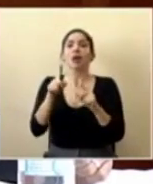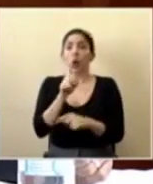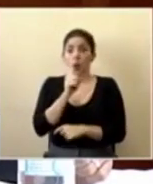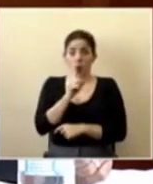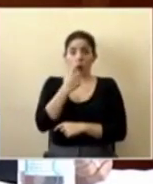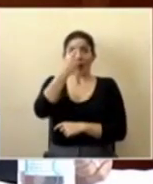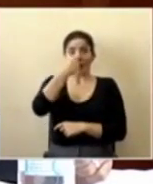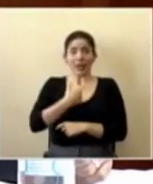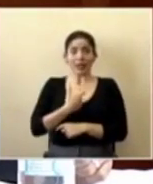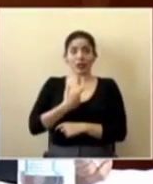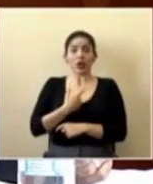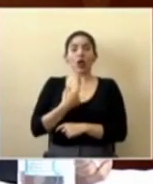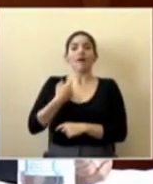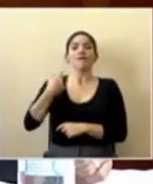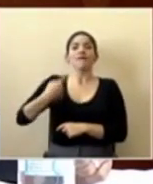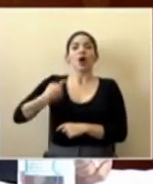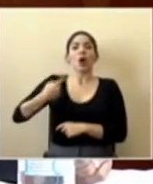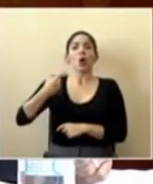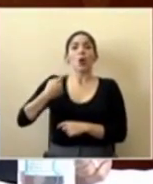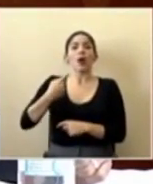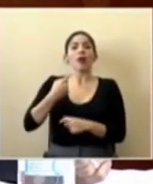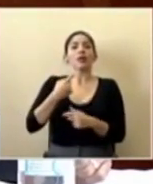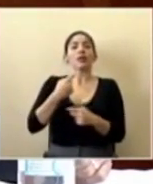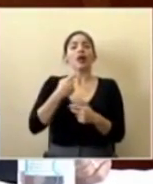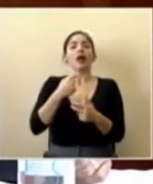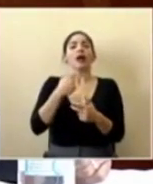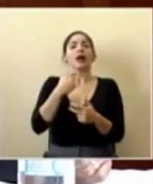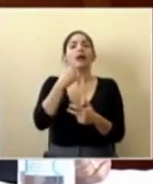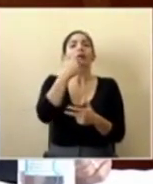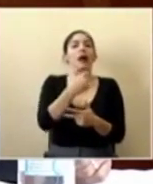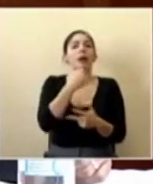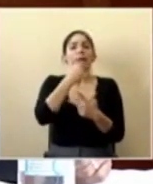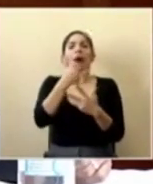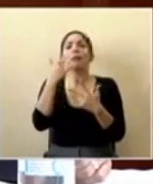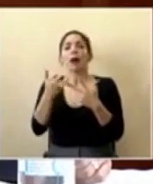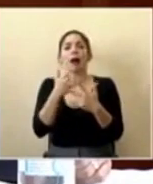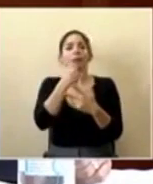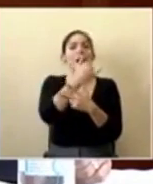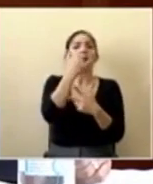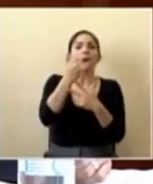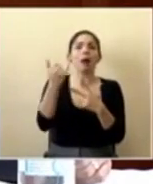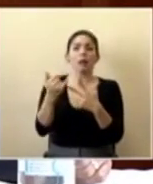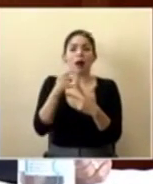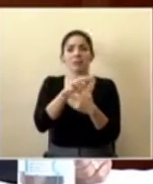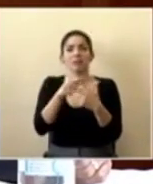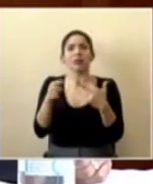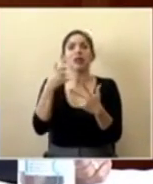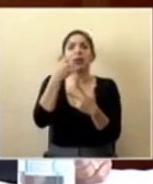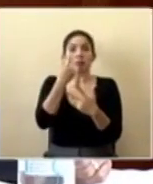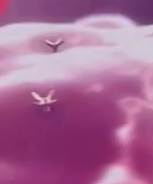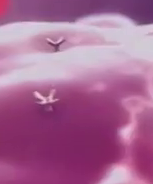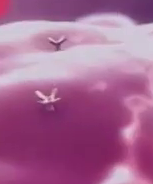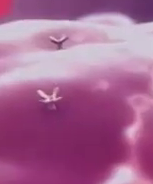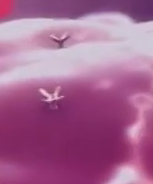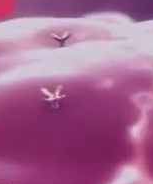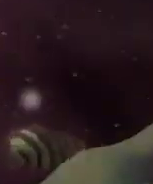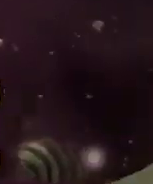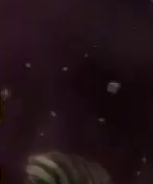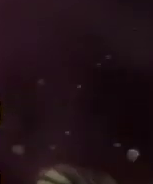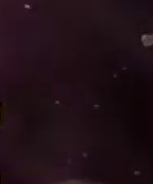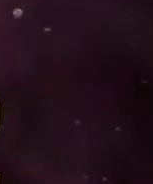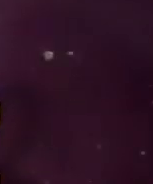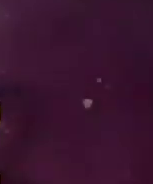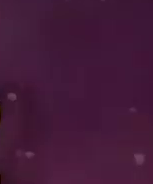persona con cierta frecuencia está haciendo la misma consulta en los 3 medios. Y eso nos está haciendo un desvío